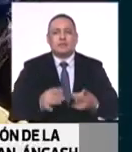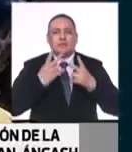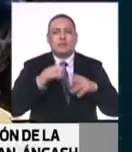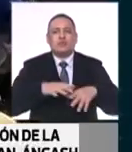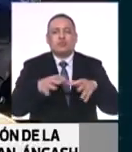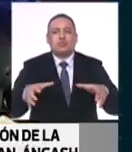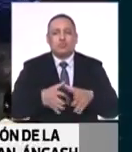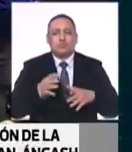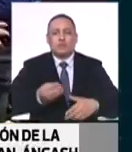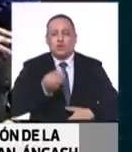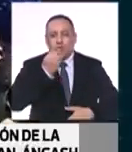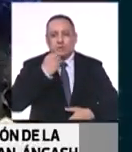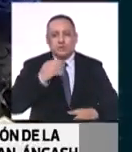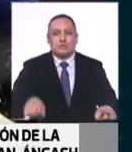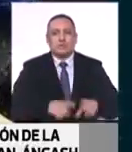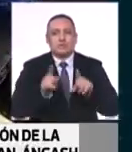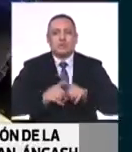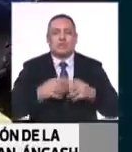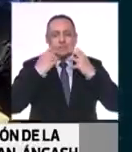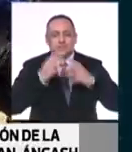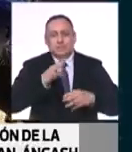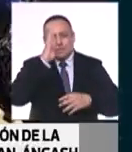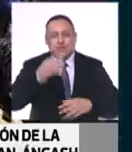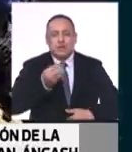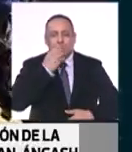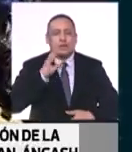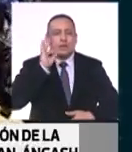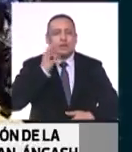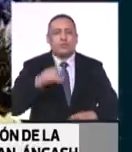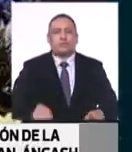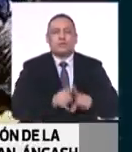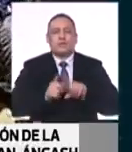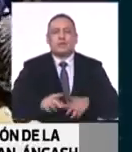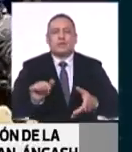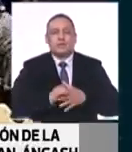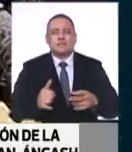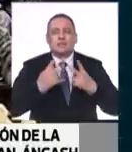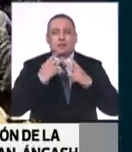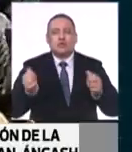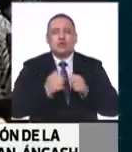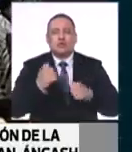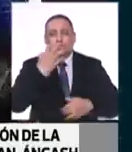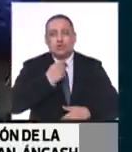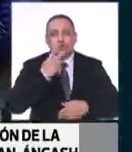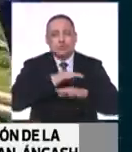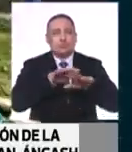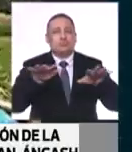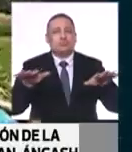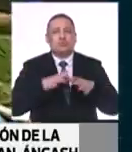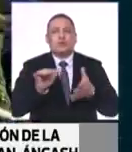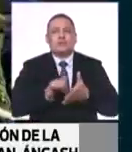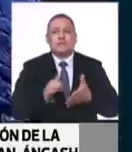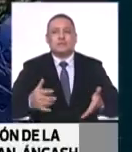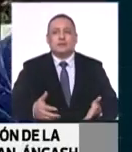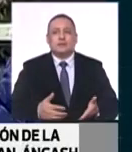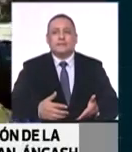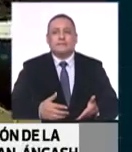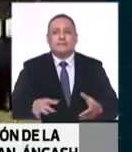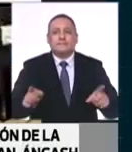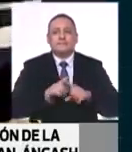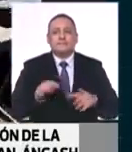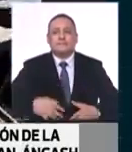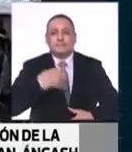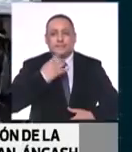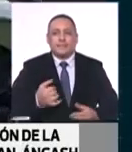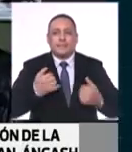un turismo gastronómico, porque aquí en la parte de sierra de nuestra región acá se come riquísimo, sino también esa belleza paisajística que tenemos. Y obviamente